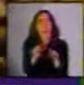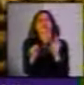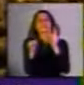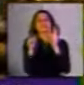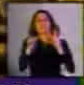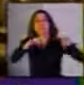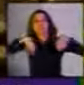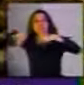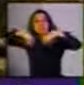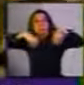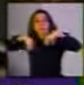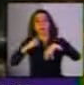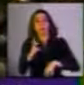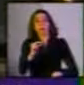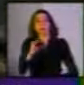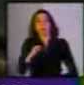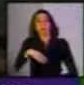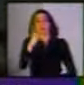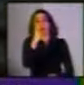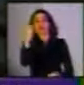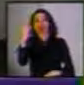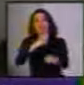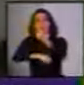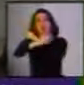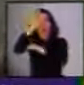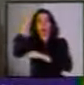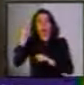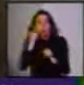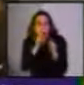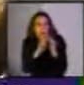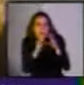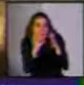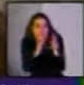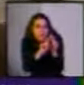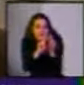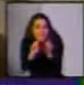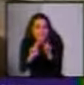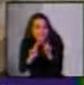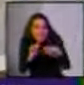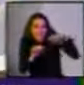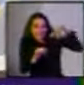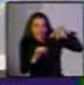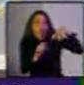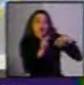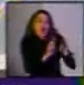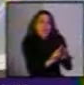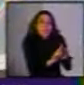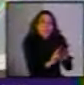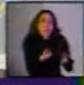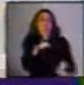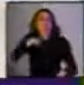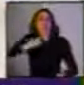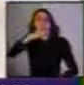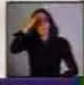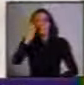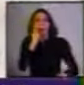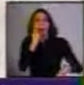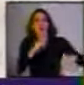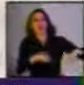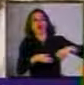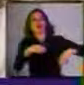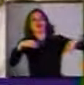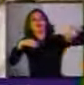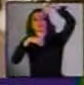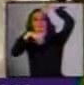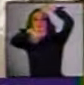del templo. Más de 200 años de historia están en sus manos. En mayo llegará a su lugar, aquí arriba, para adornar las torres que